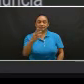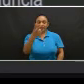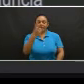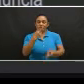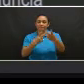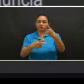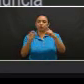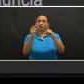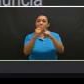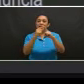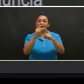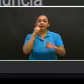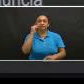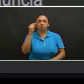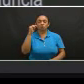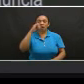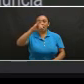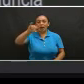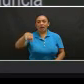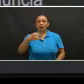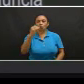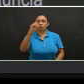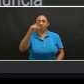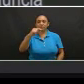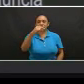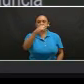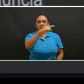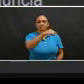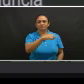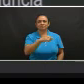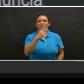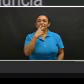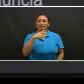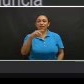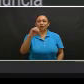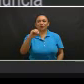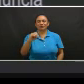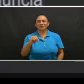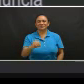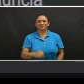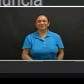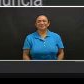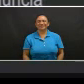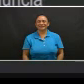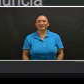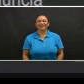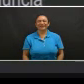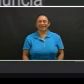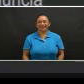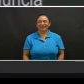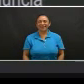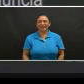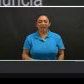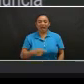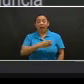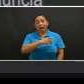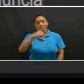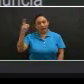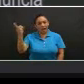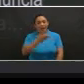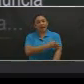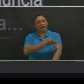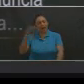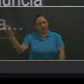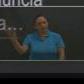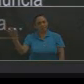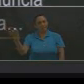a Jonás, hijo de Amitai, diciendo: anda, vete a la gran